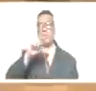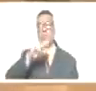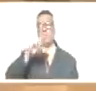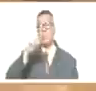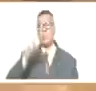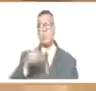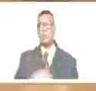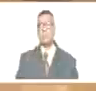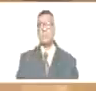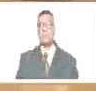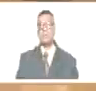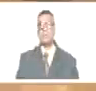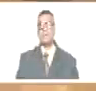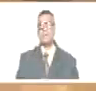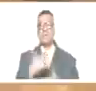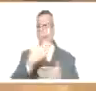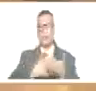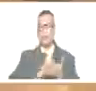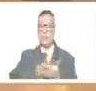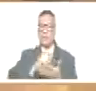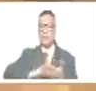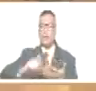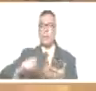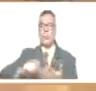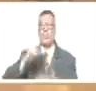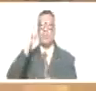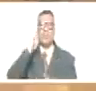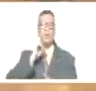le envió una carta a Bolívar sobre ese tema,